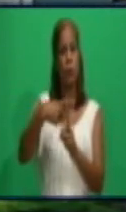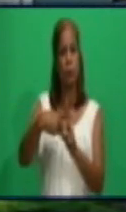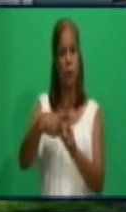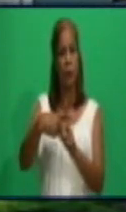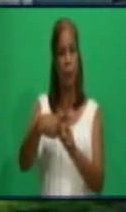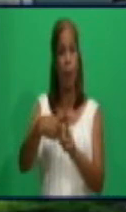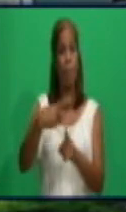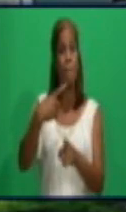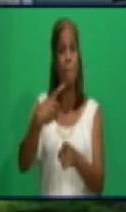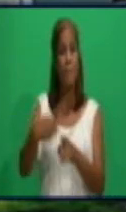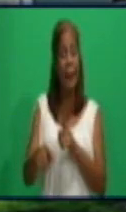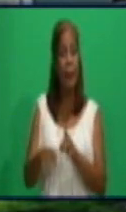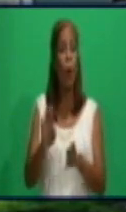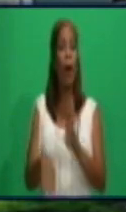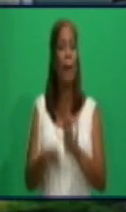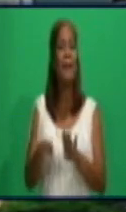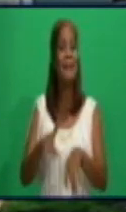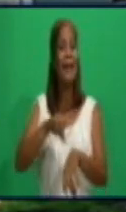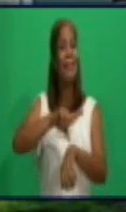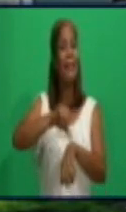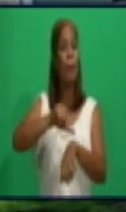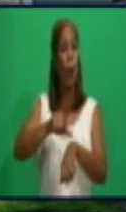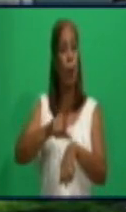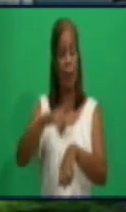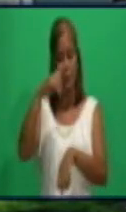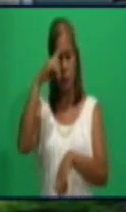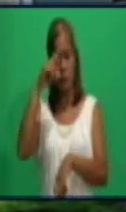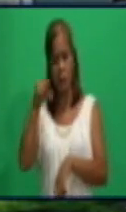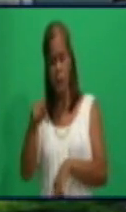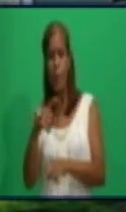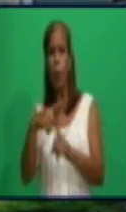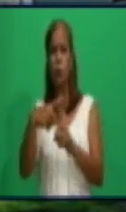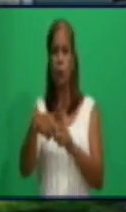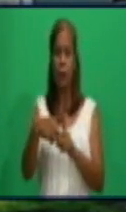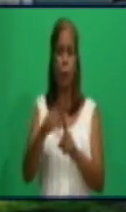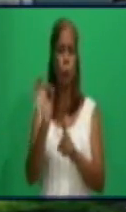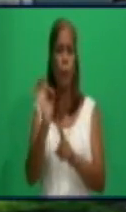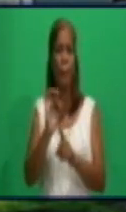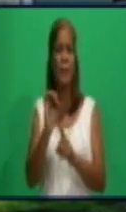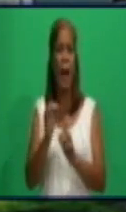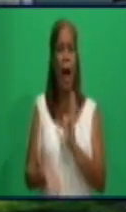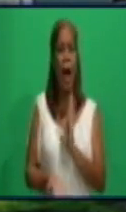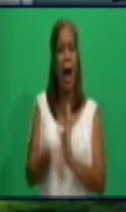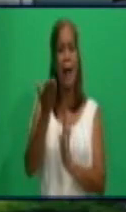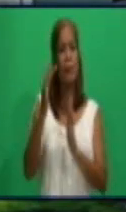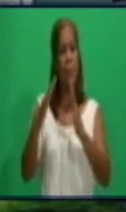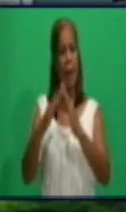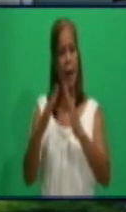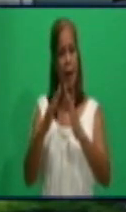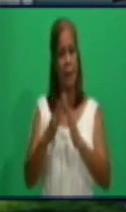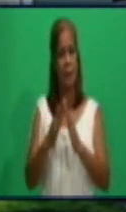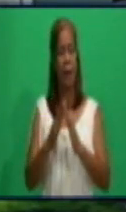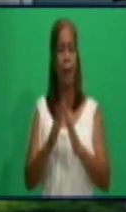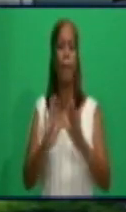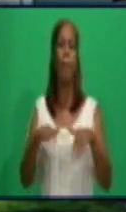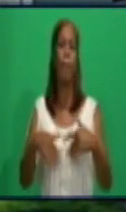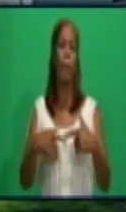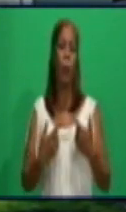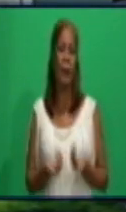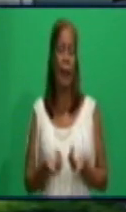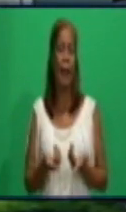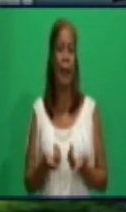demoran mucho tiempo para que le confirmen el que ya puede salir de allí, de ese centro. ¿Por qué condiciones se pudiera